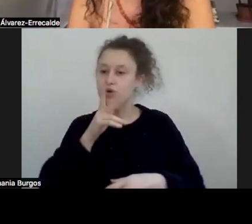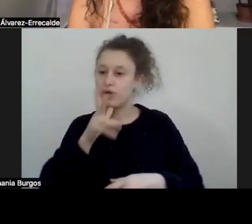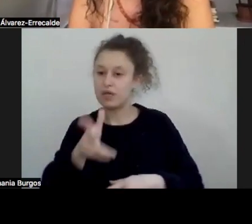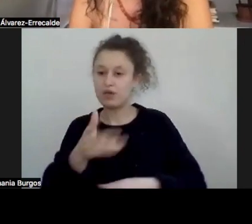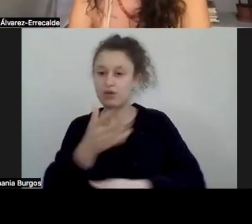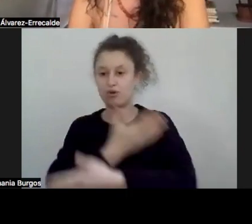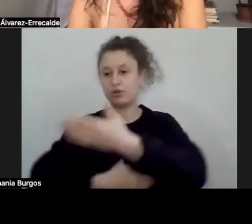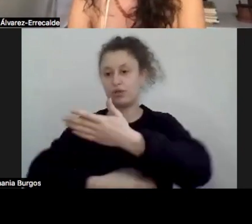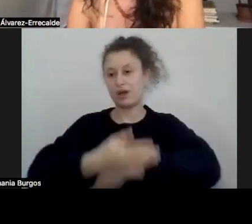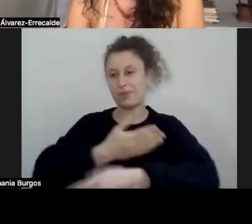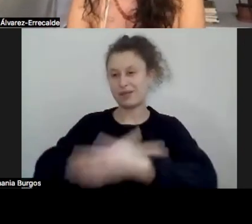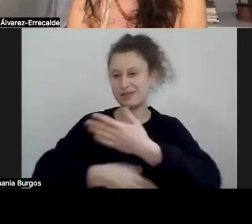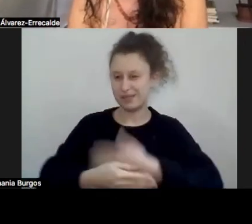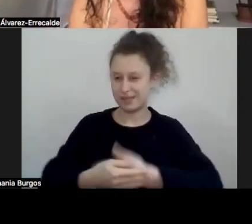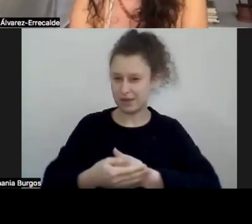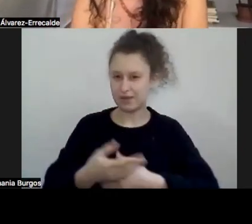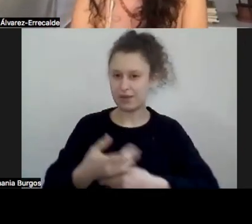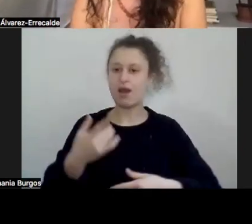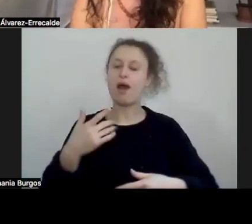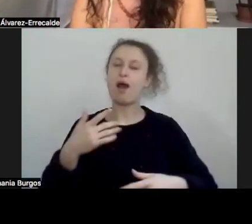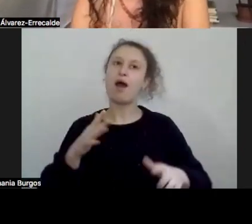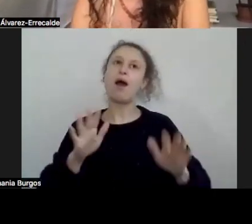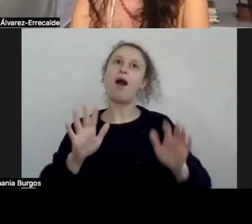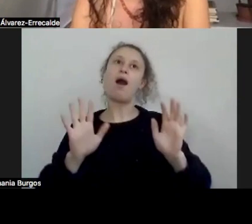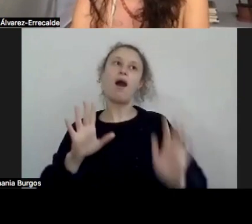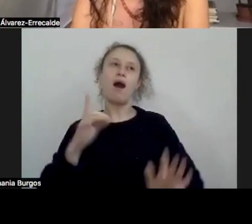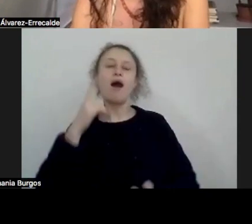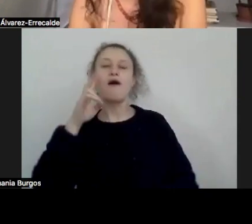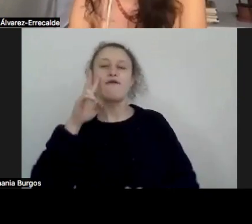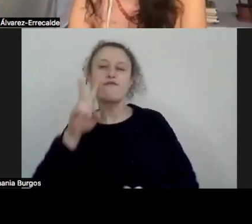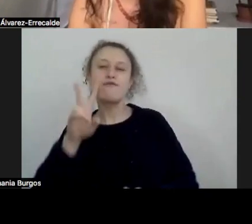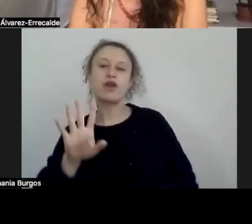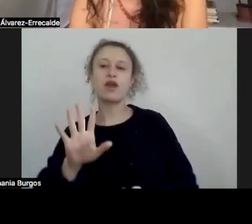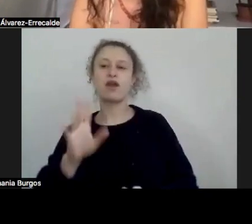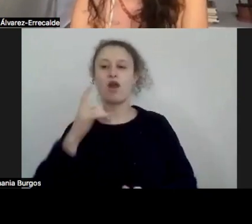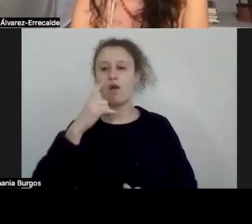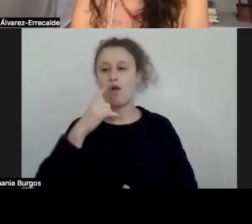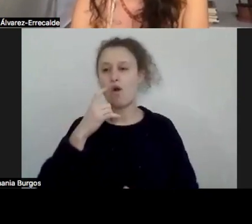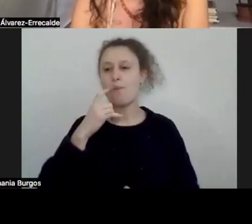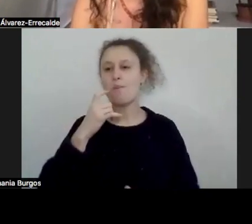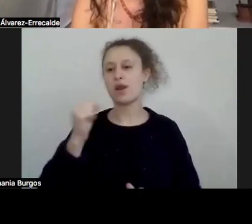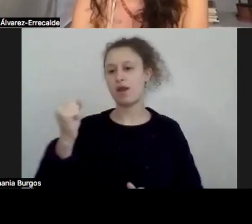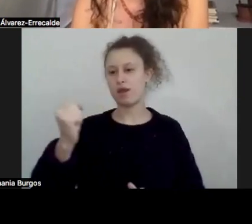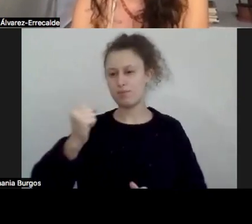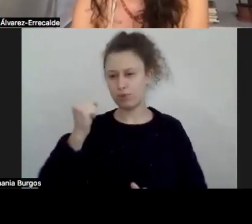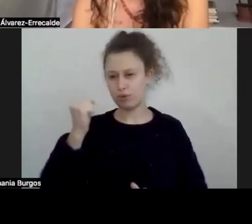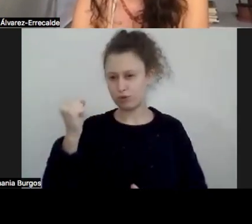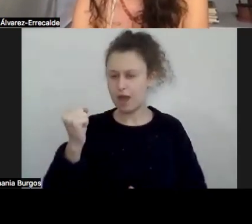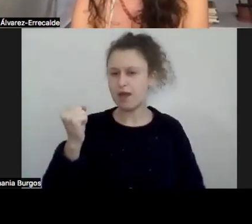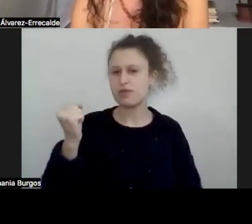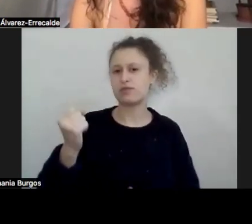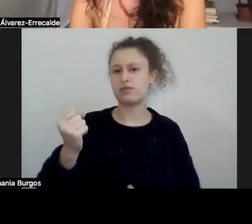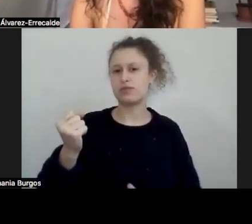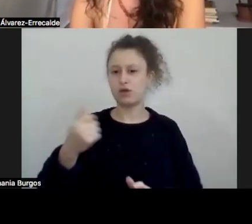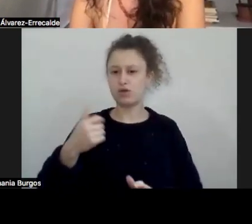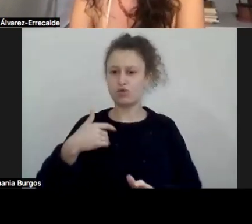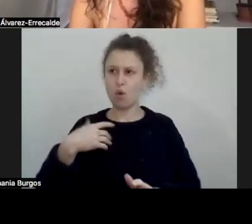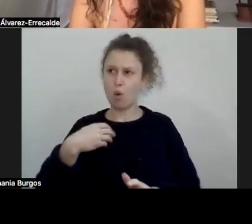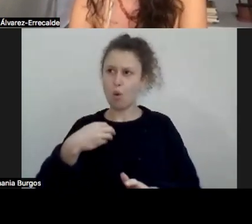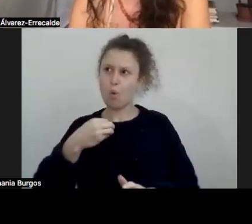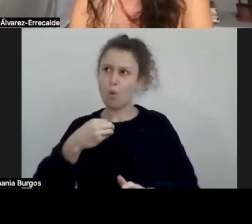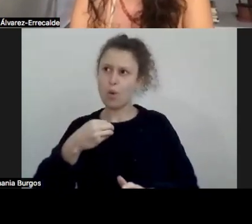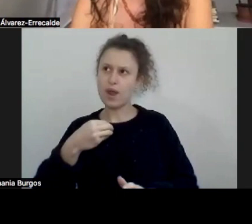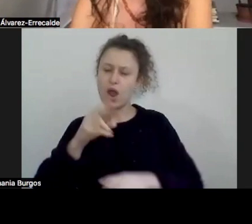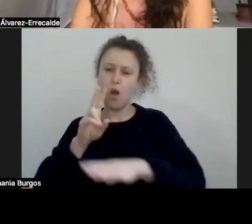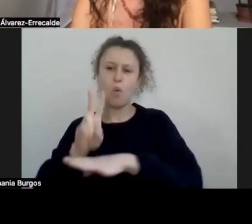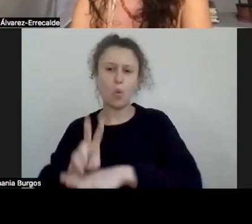está dando una posibilidad de mantener a la familia, ¿no? Y esto todavía cuesta entenderlo en función de las mujeres. Esto hace que